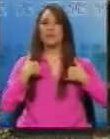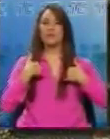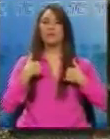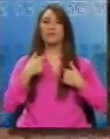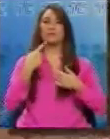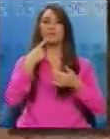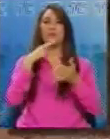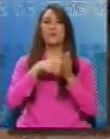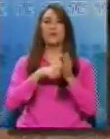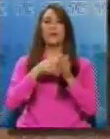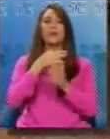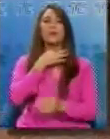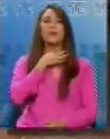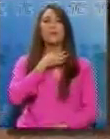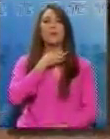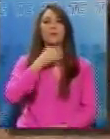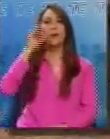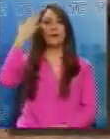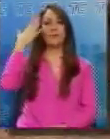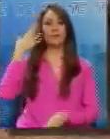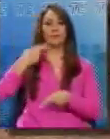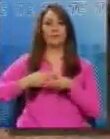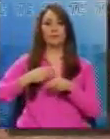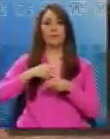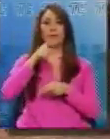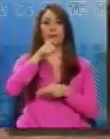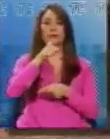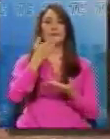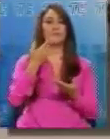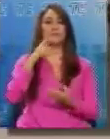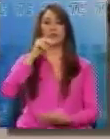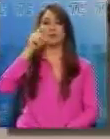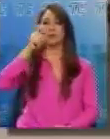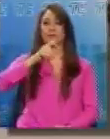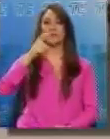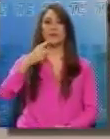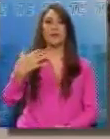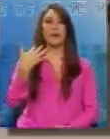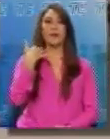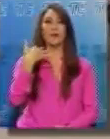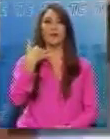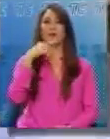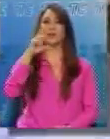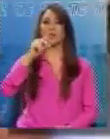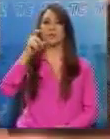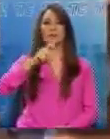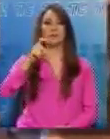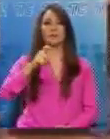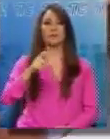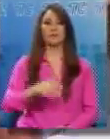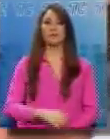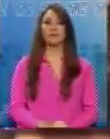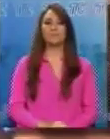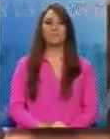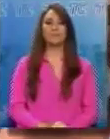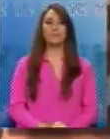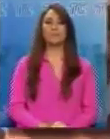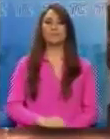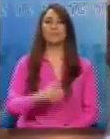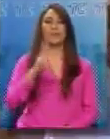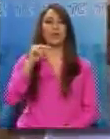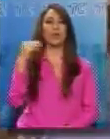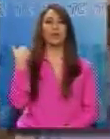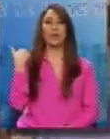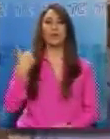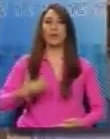la iguana amarilla. Los estudios determinaron que la terminal no debía necesitar acondicionadores de aire. No tenemos nosotros ningún vidrio que lo